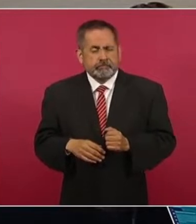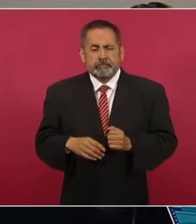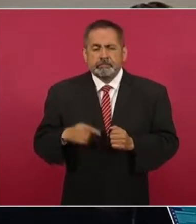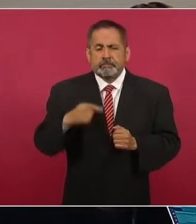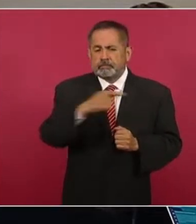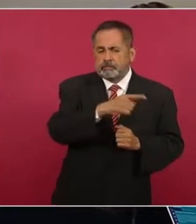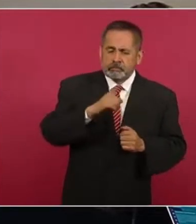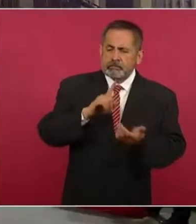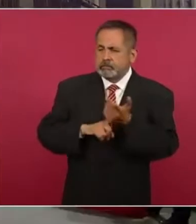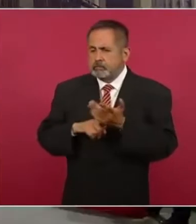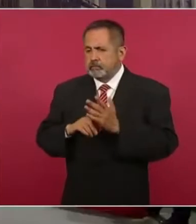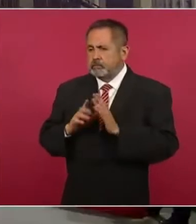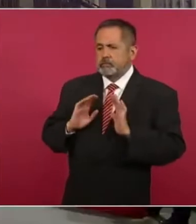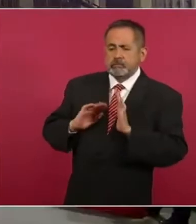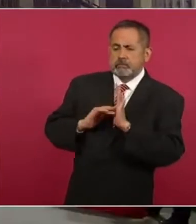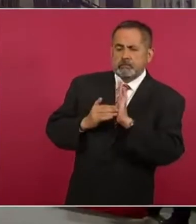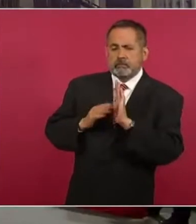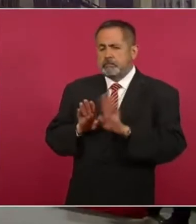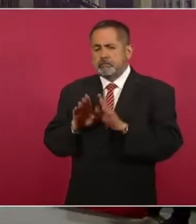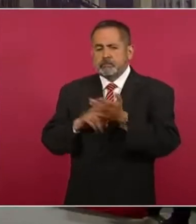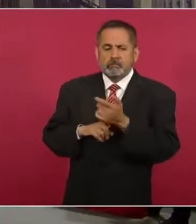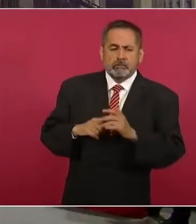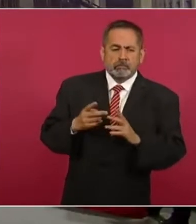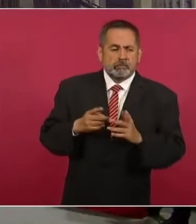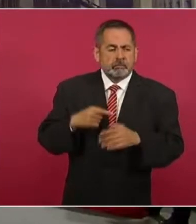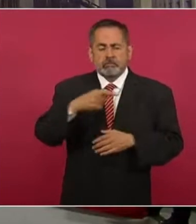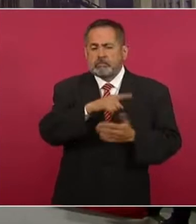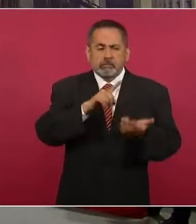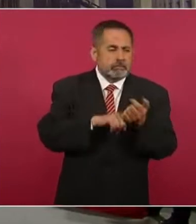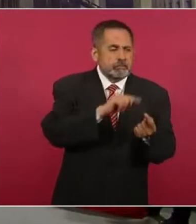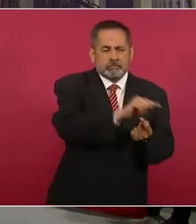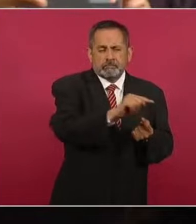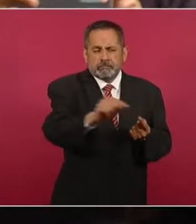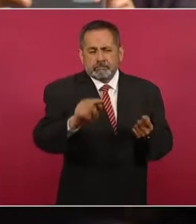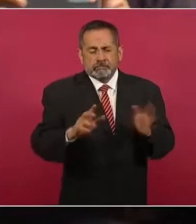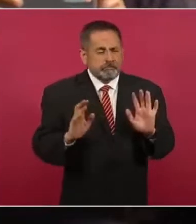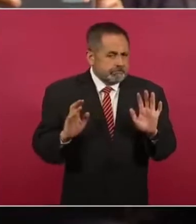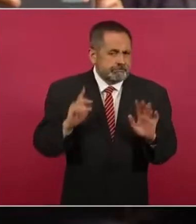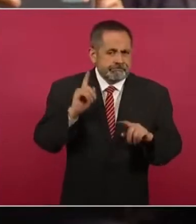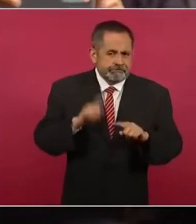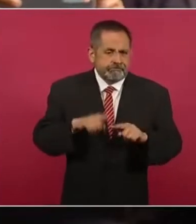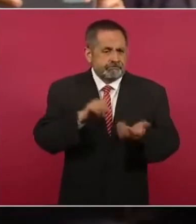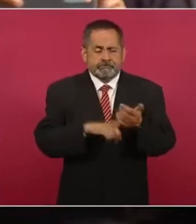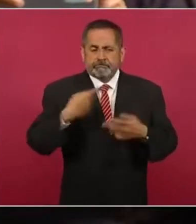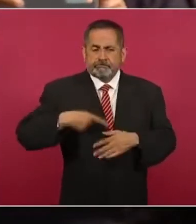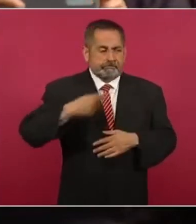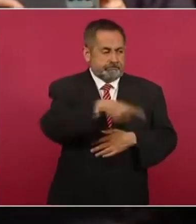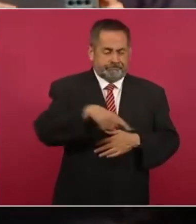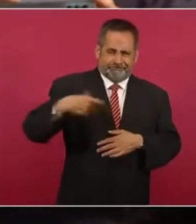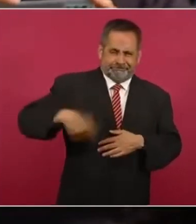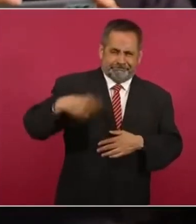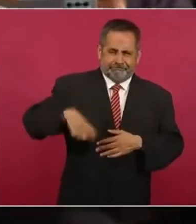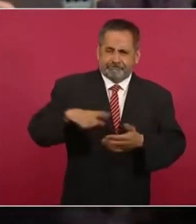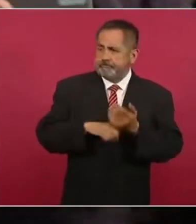juegan en la discreción, algunos en 2 o 3 mesas, pero lo interesante es que son importantes económicamente y